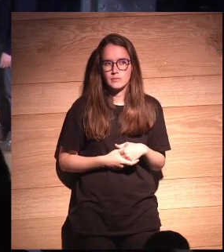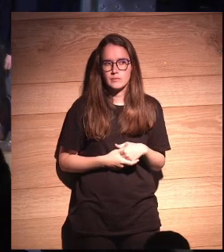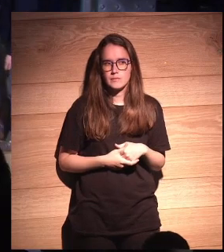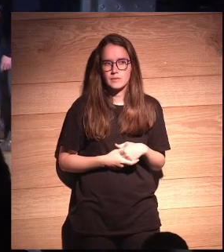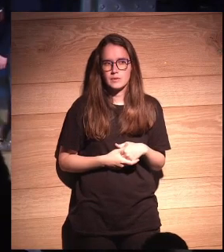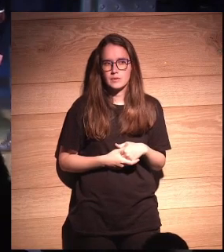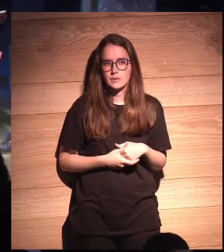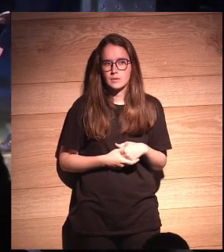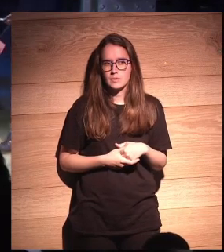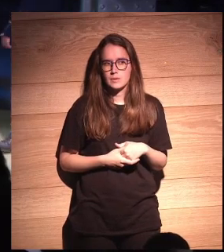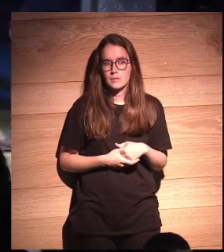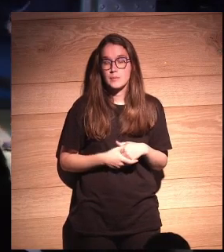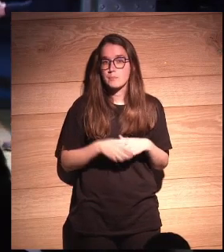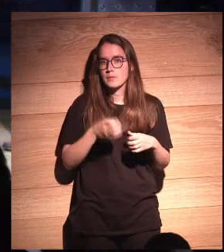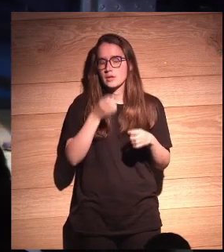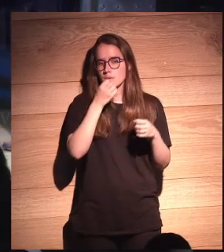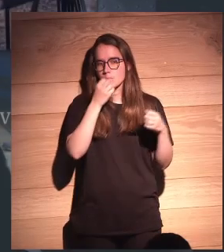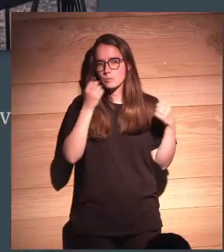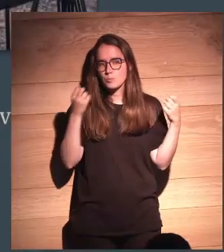Sí, empieza. Y bueno,